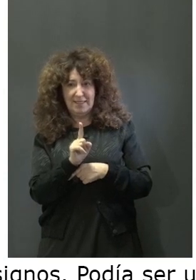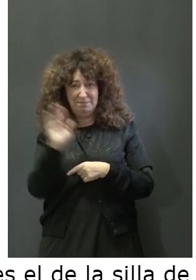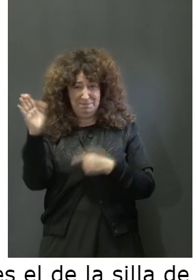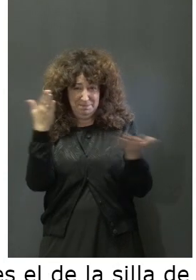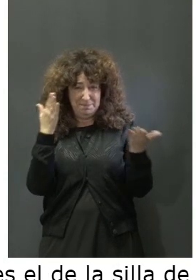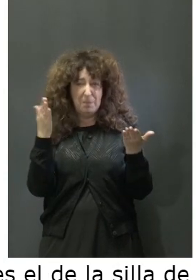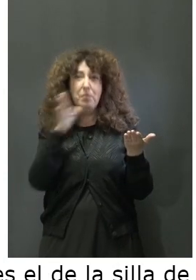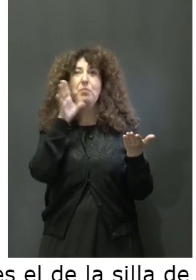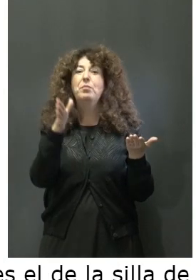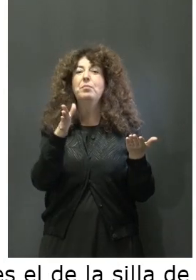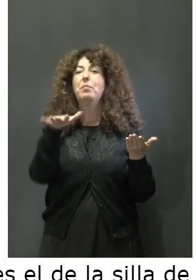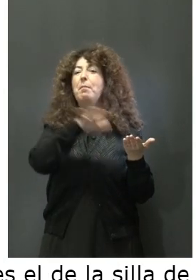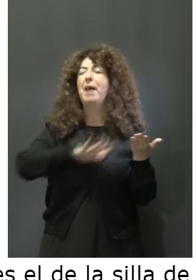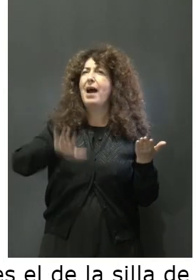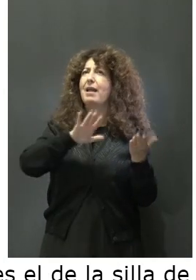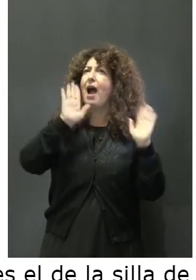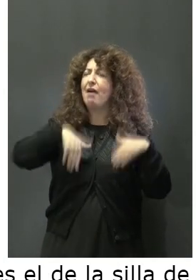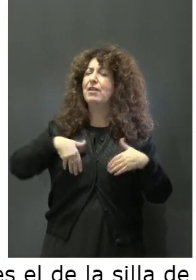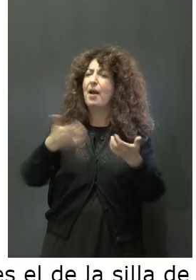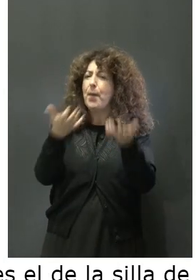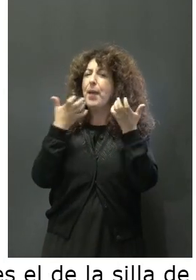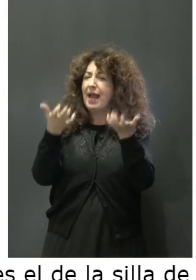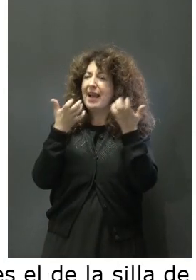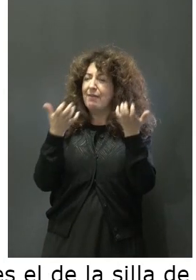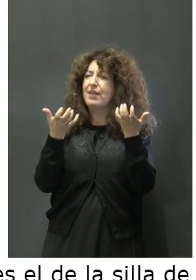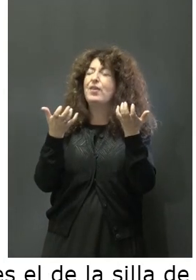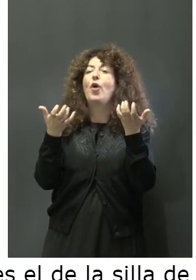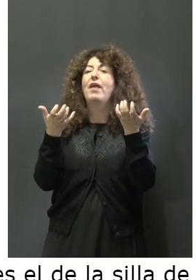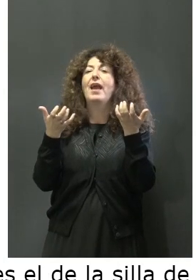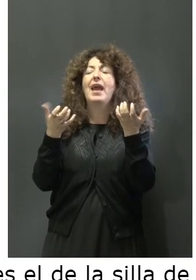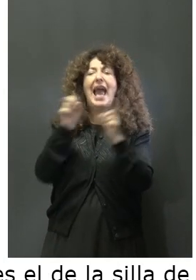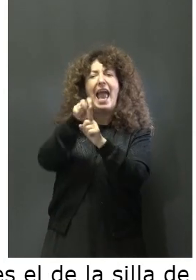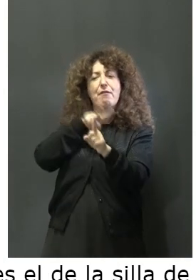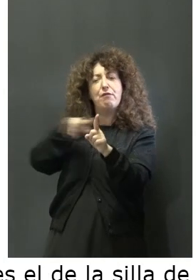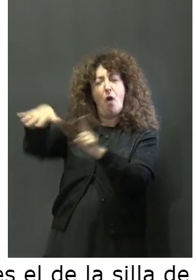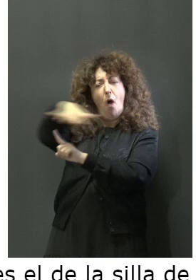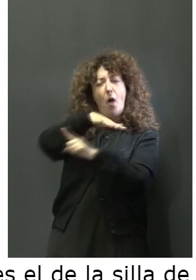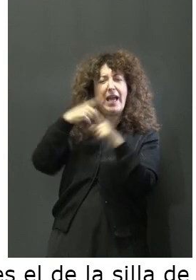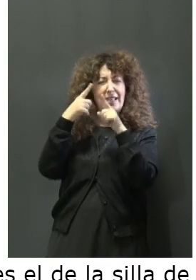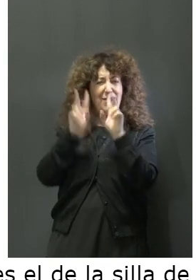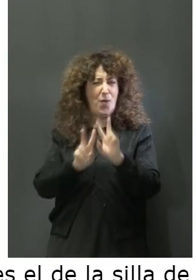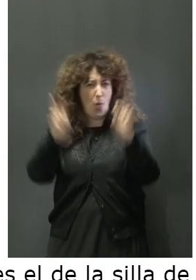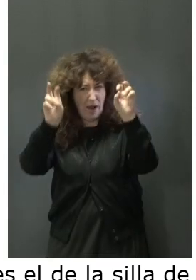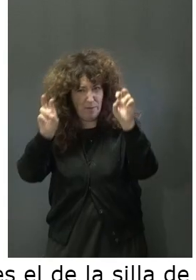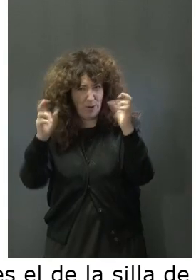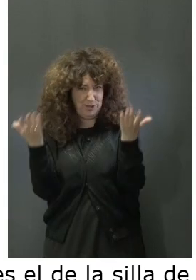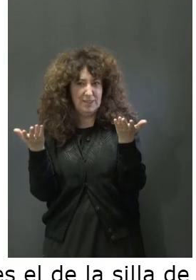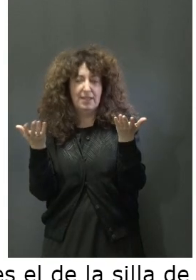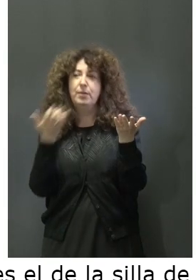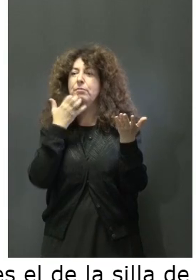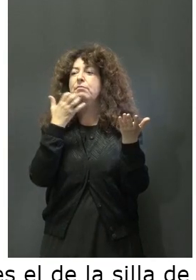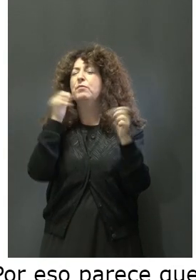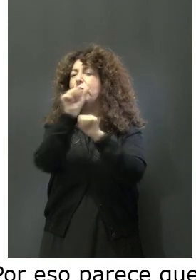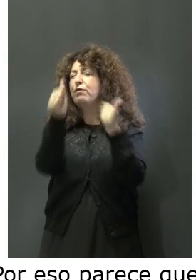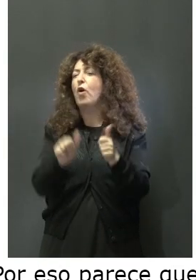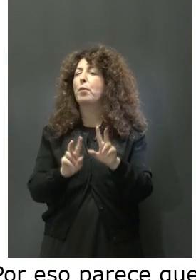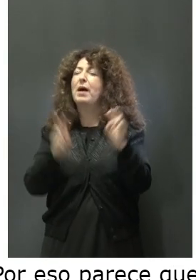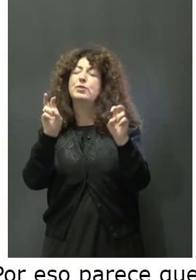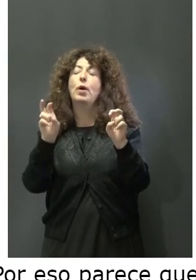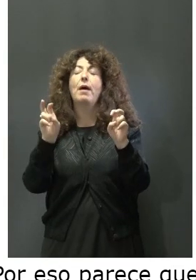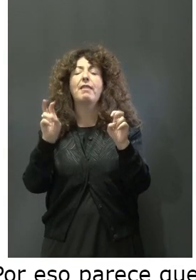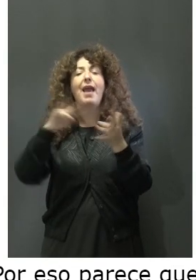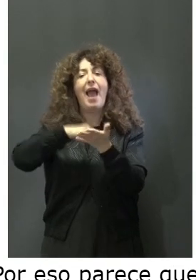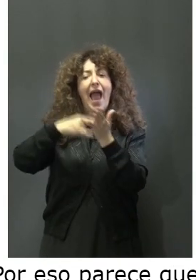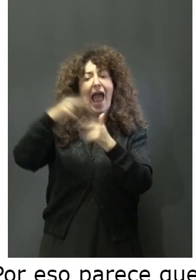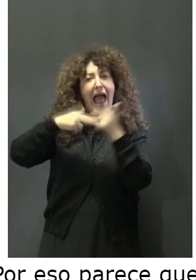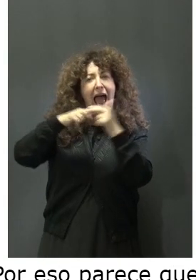sí reconocemos el beneficio de esos nuevos enfoques, ¿no? O de esas nuevas formas de mirar la